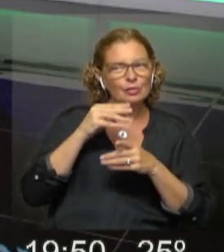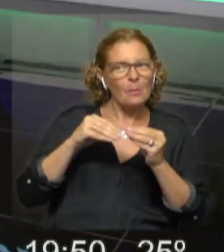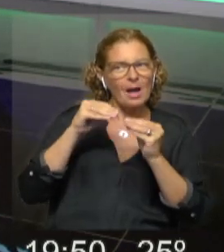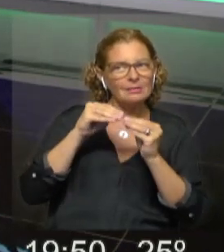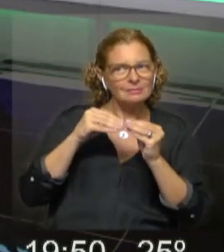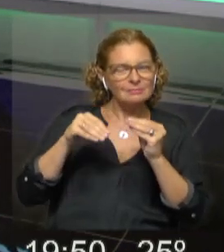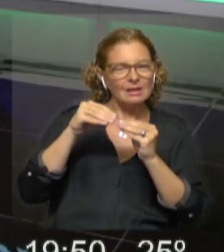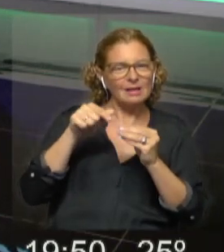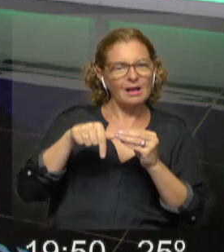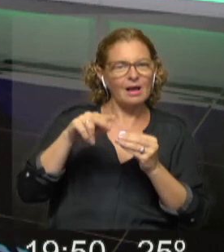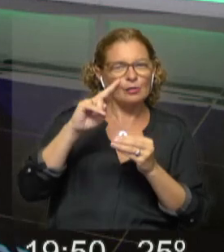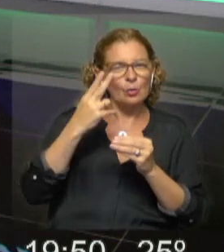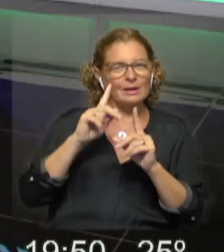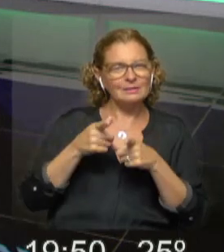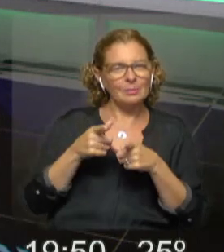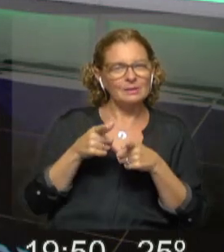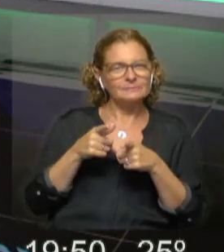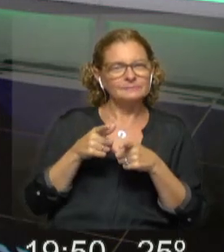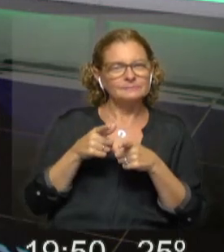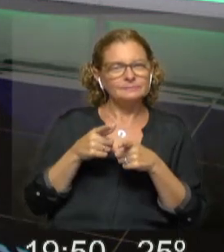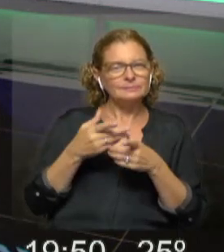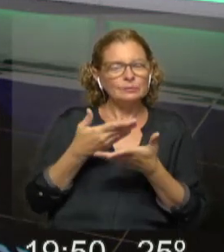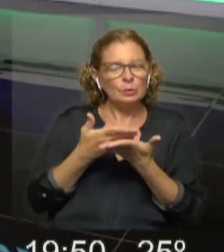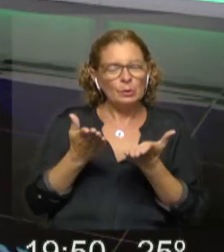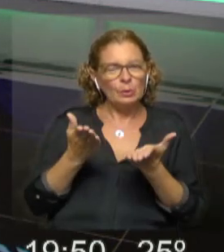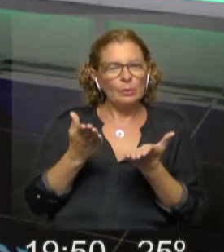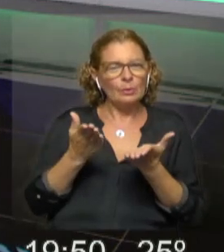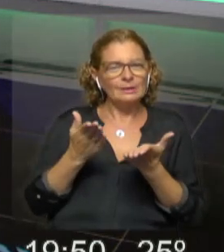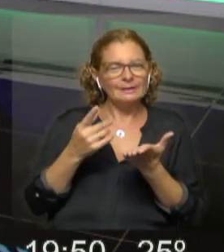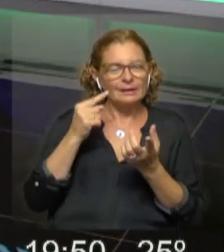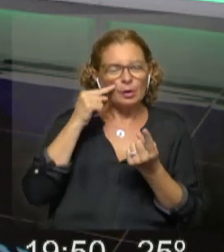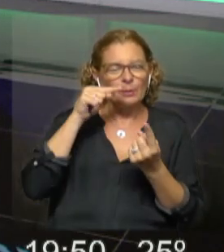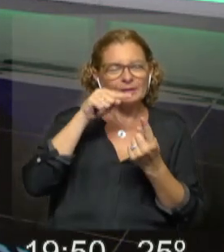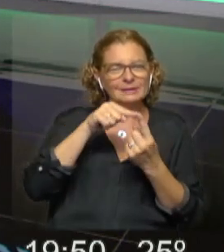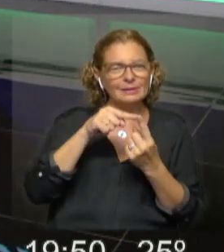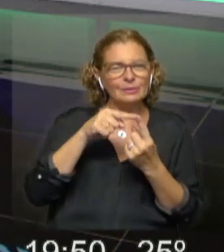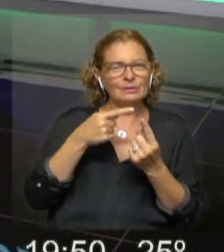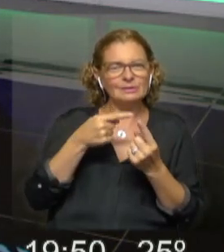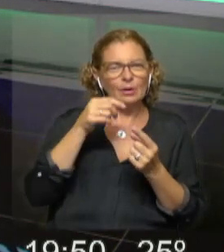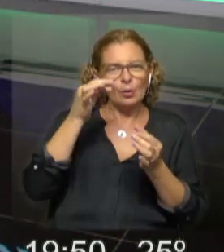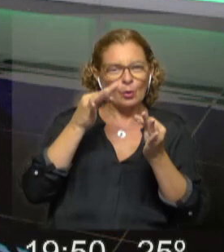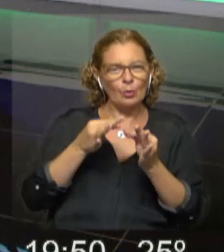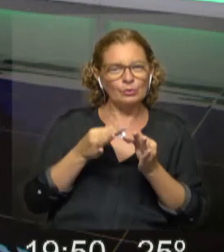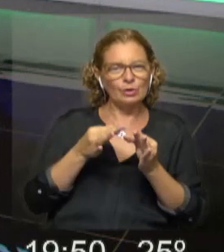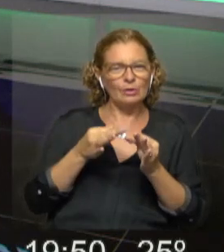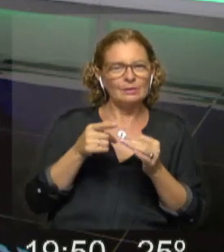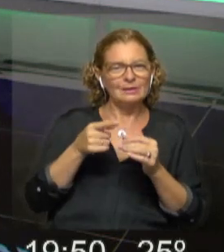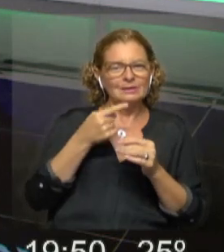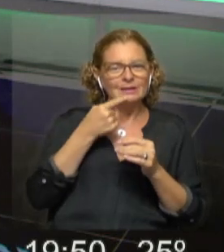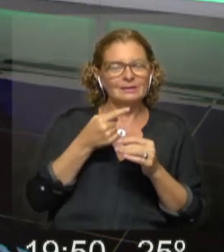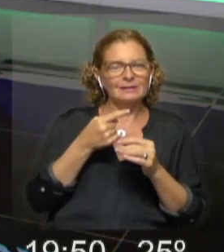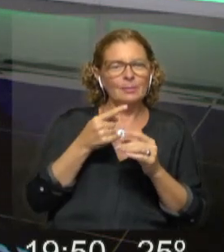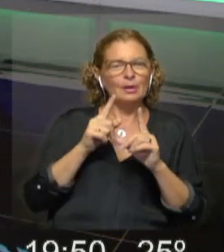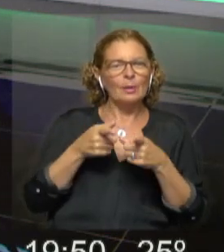más presencia aquí en nuestro país, en Uruguay. ¿Y cuál es el centro? Bueno, es justamente esto, la visibilidad,